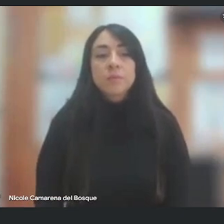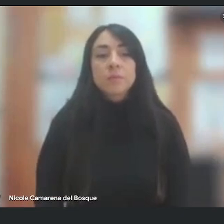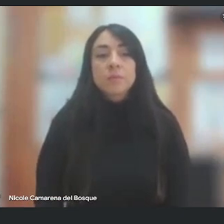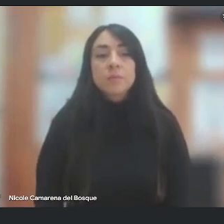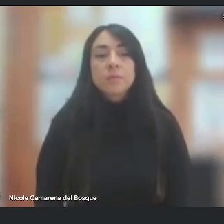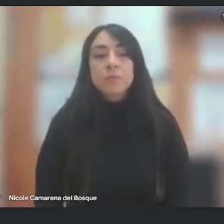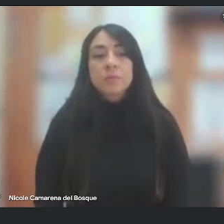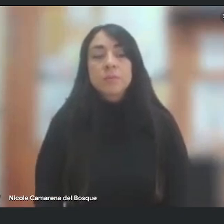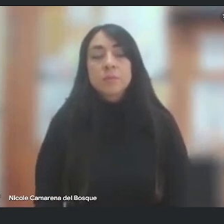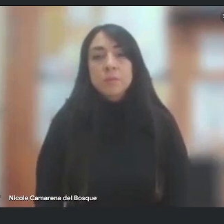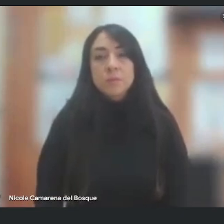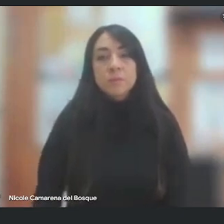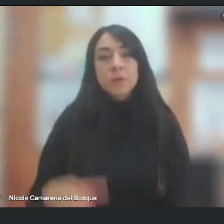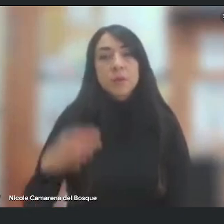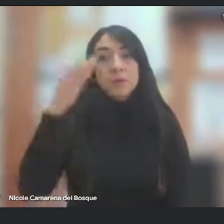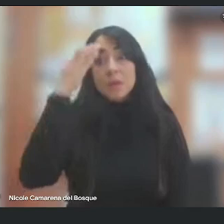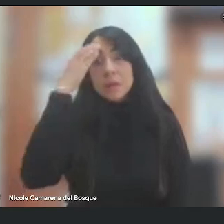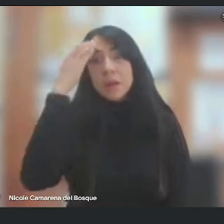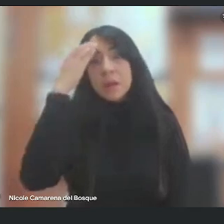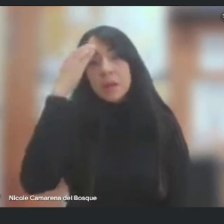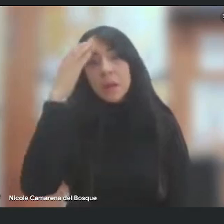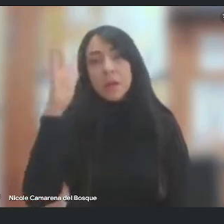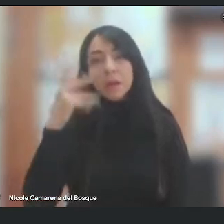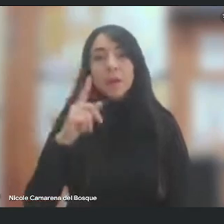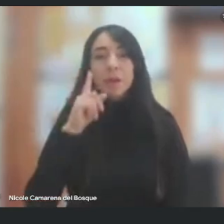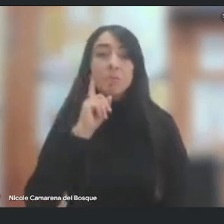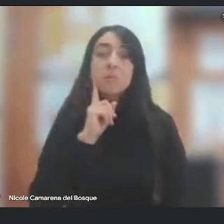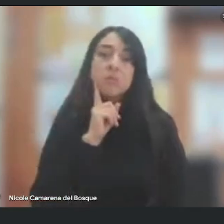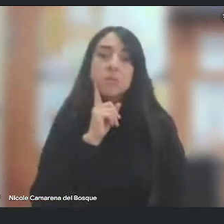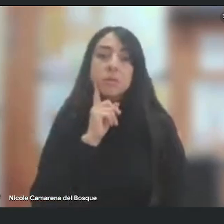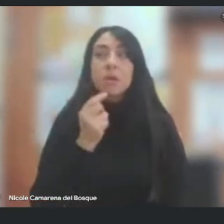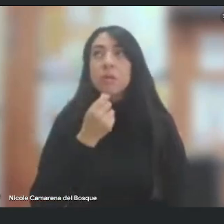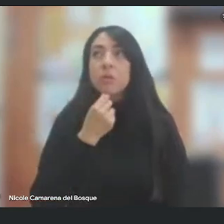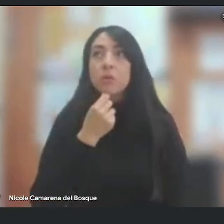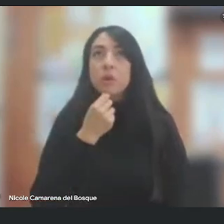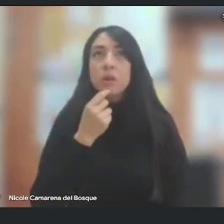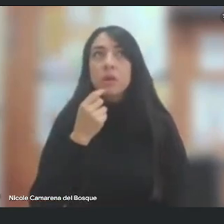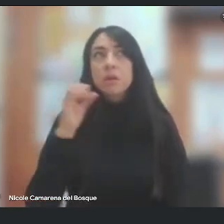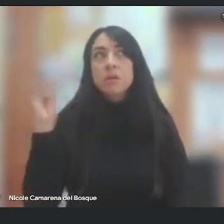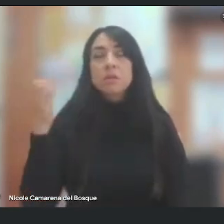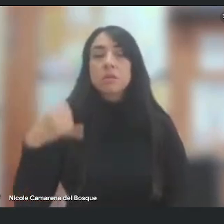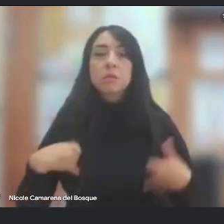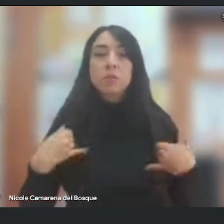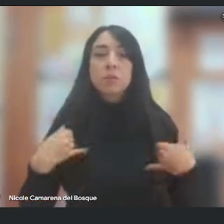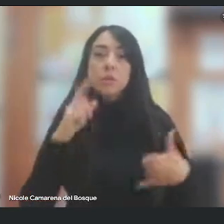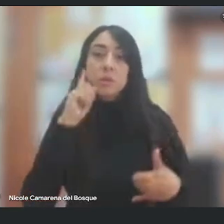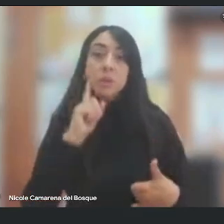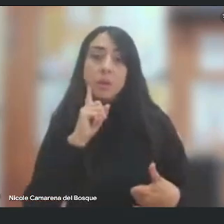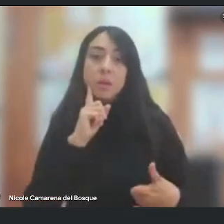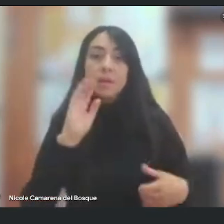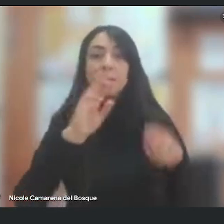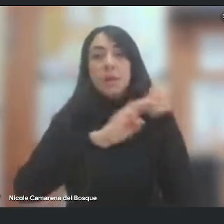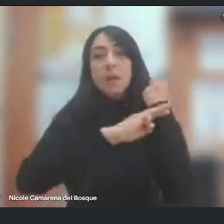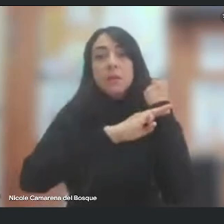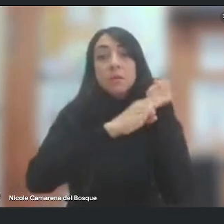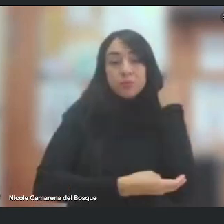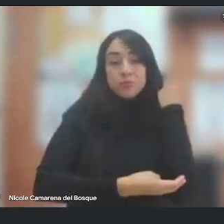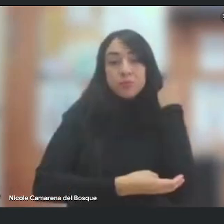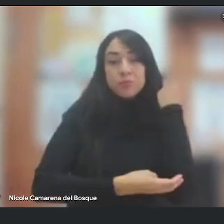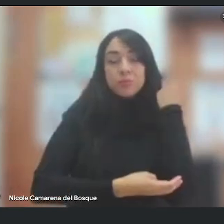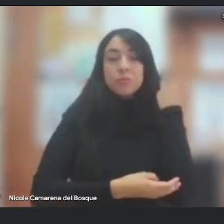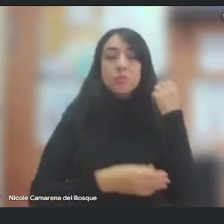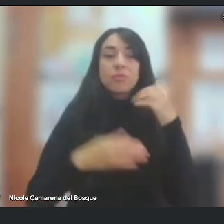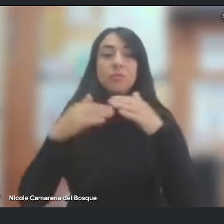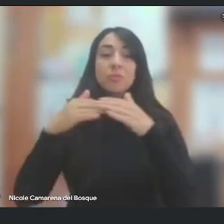Y al contrario, es porque se limita a esta educación integral en sexualidad y por eso muchas